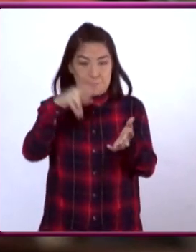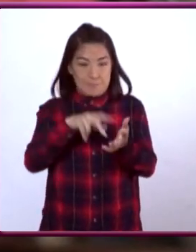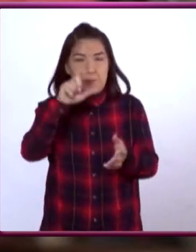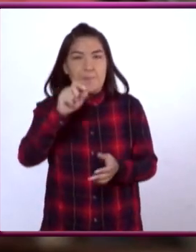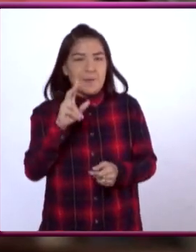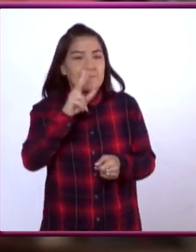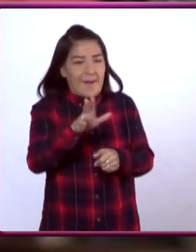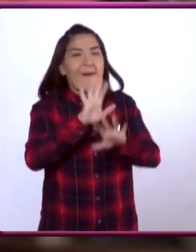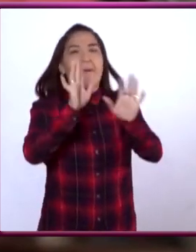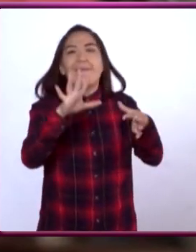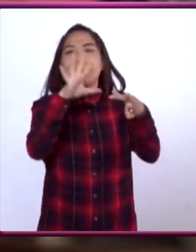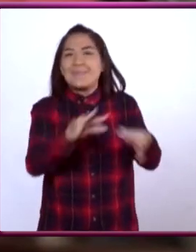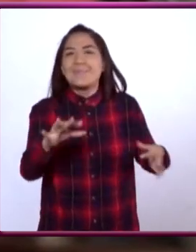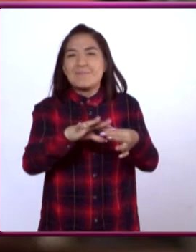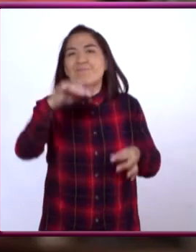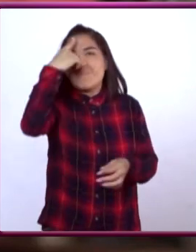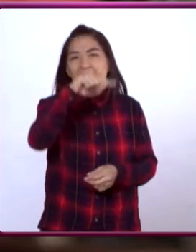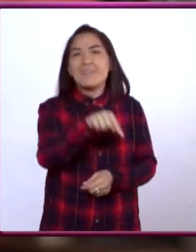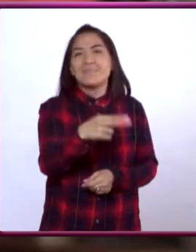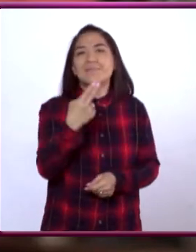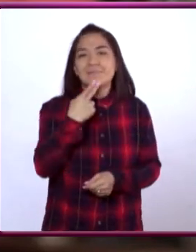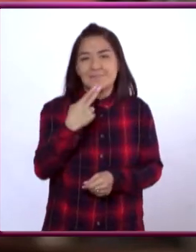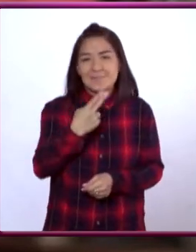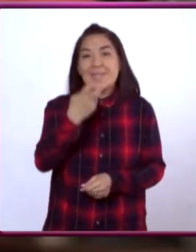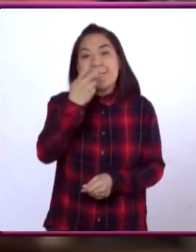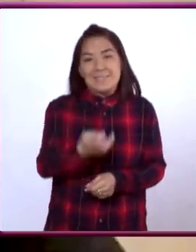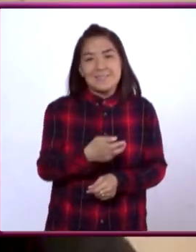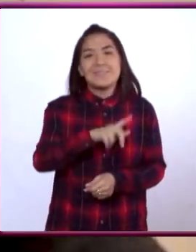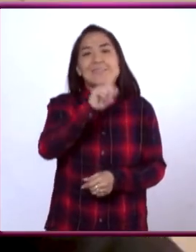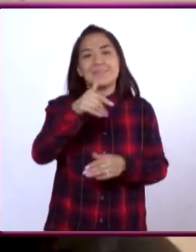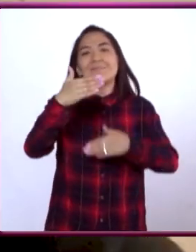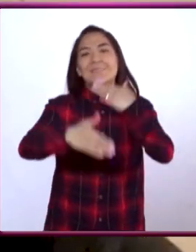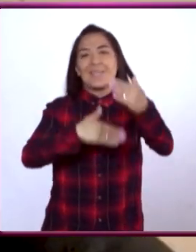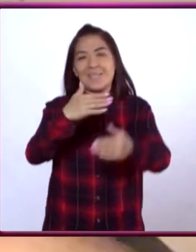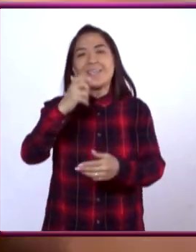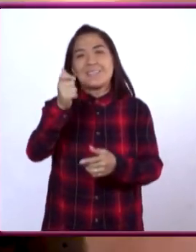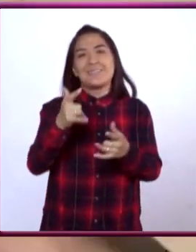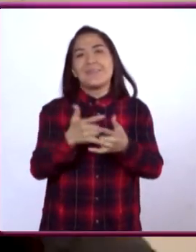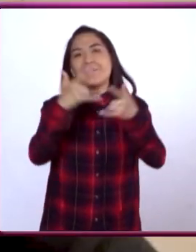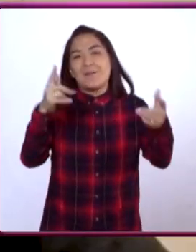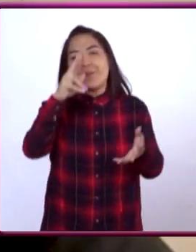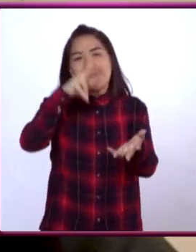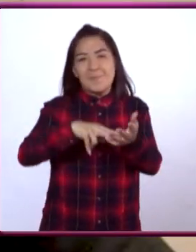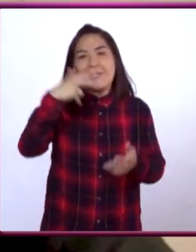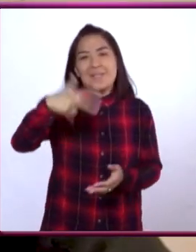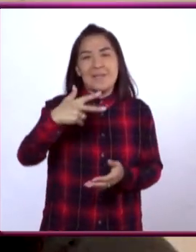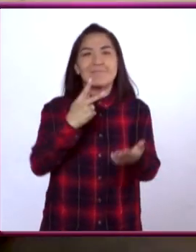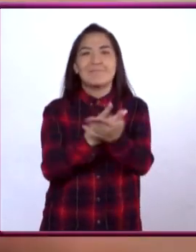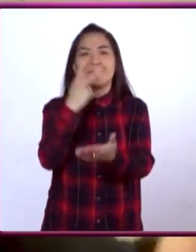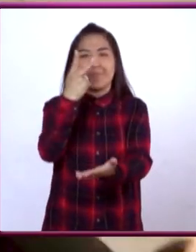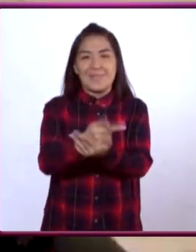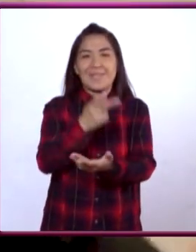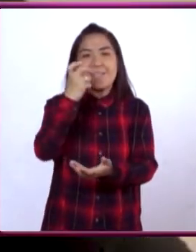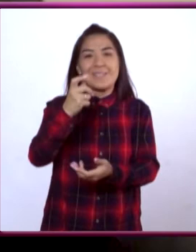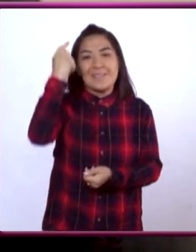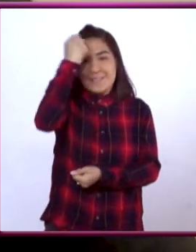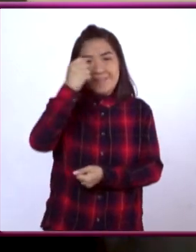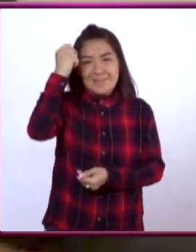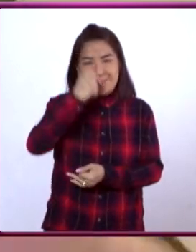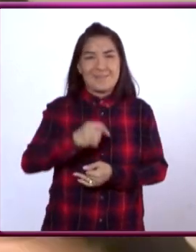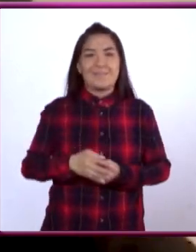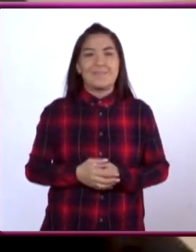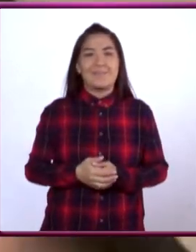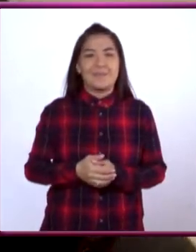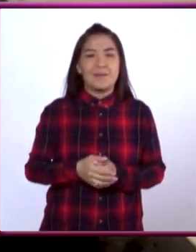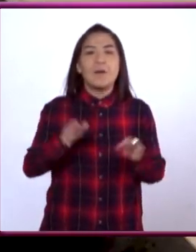estándar es consistente, explica todos los conceptos que introduce. Y pues ya de ahí sabemos que es historia. En el 2013 fue el premio Nobel para los